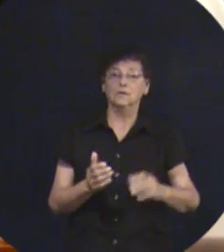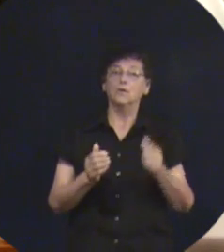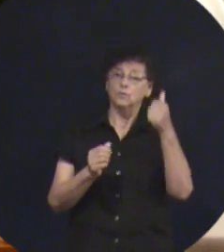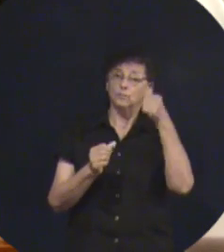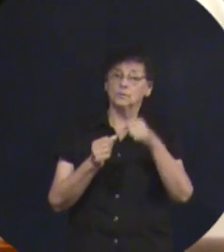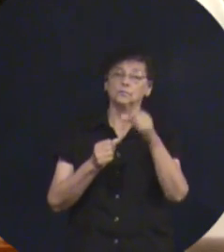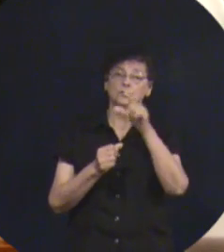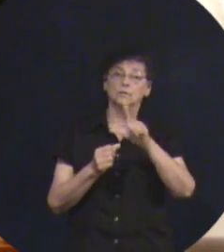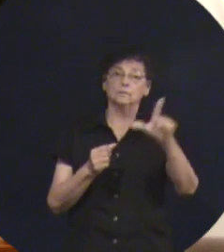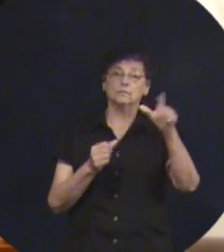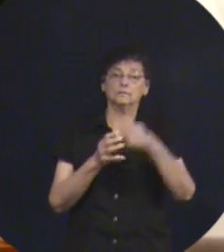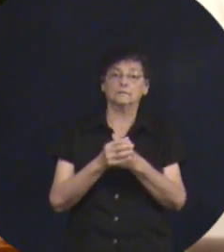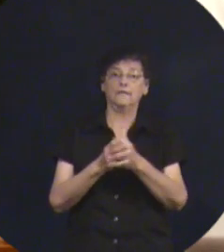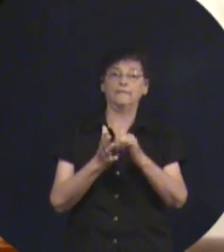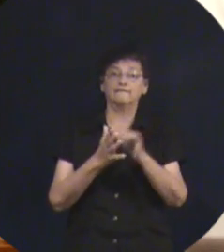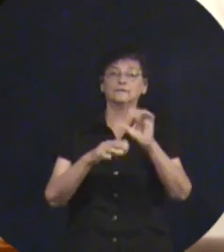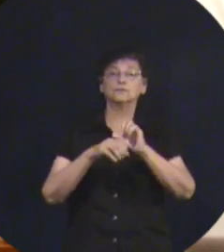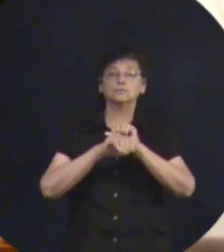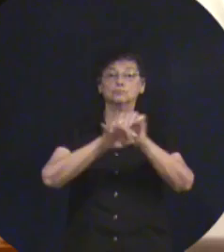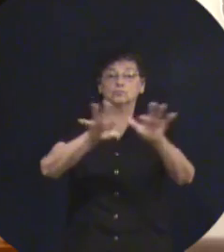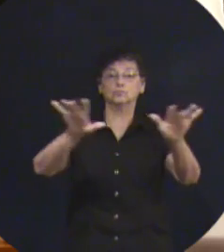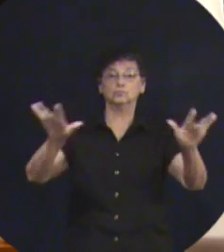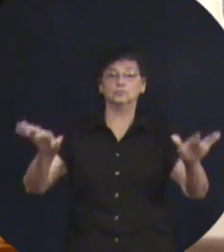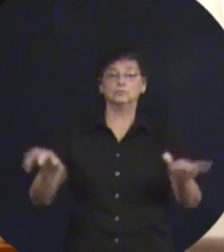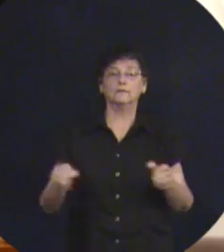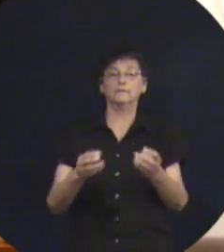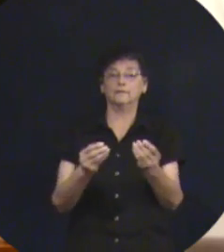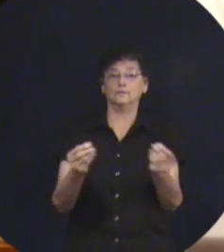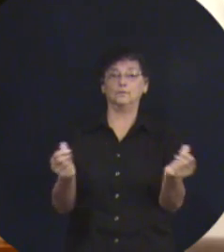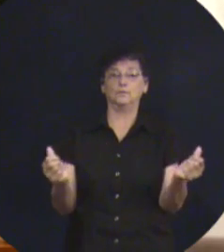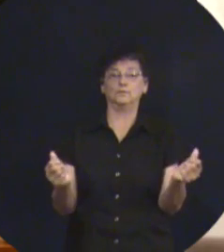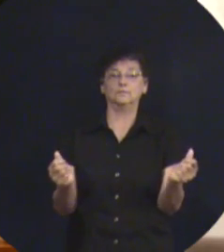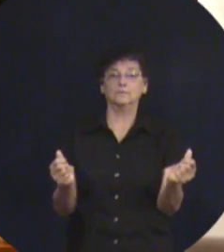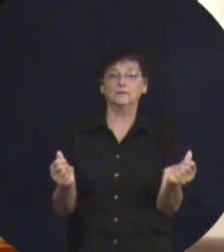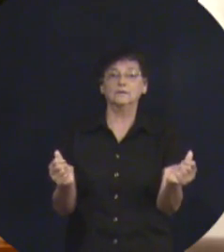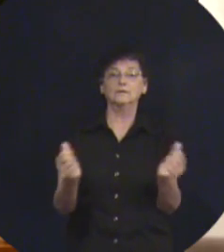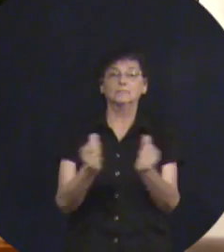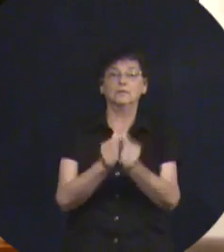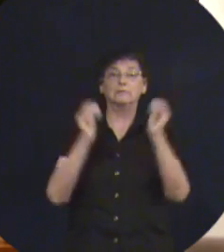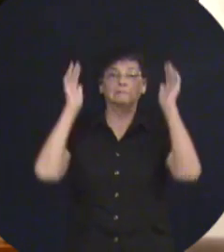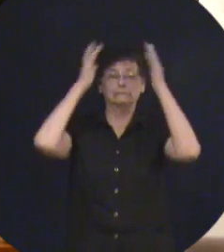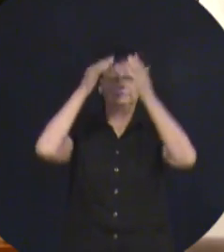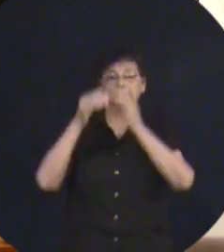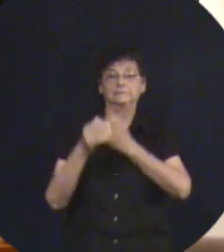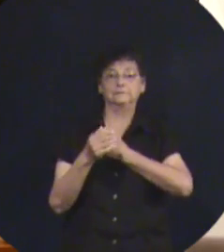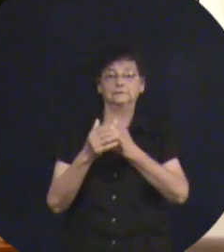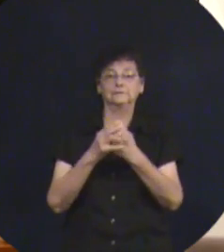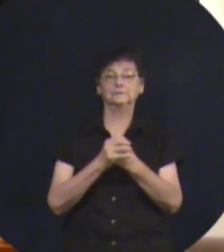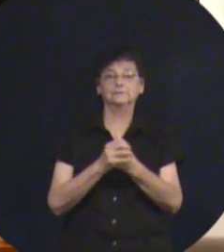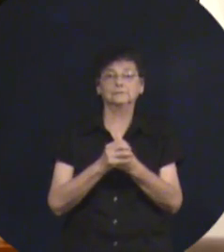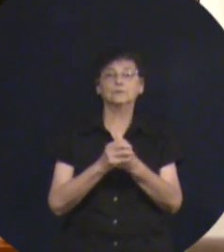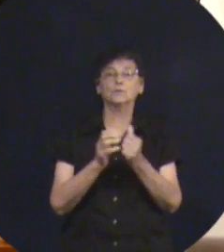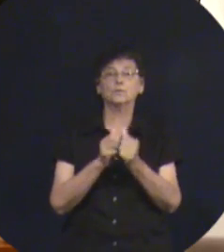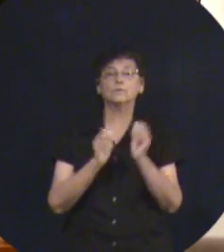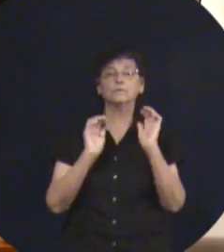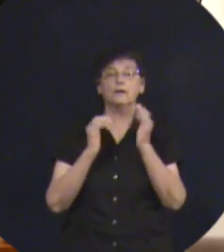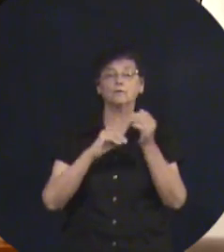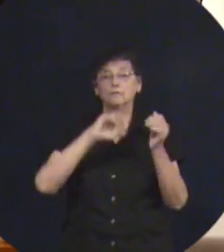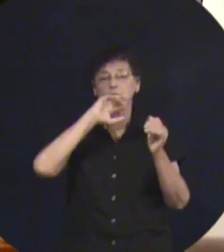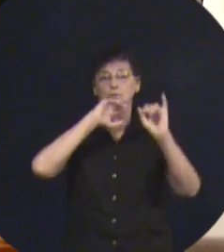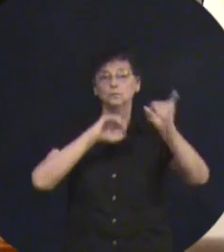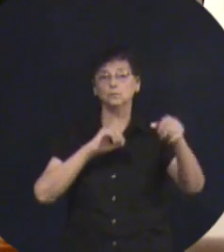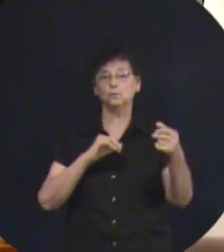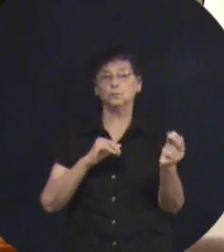Acuérdate, Señor, de tu Iglesia extendida por toda la tierra, y con el Papa Francisco, con nuestro obispo